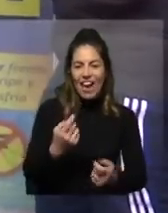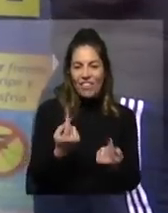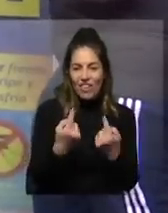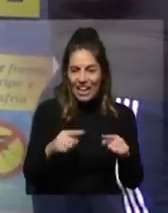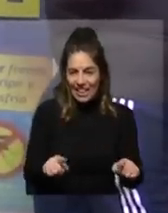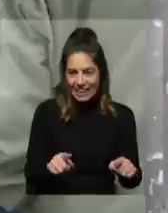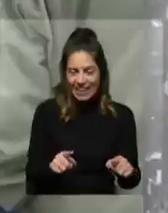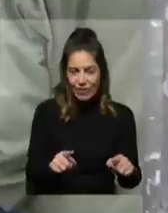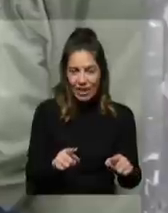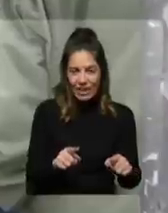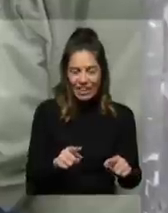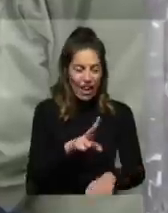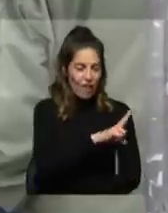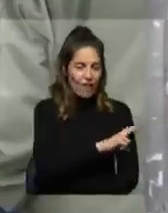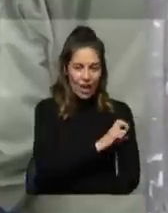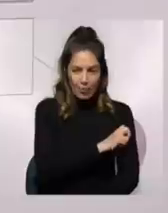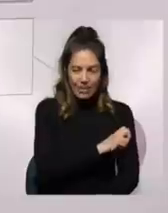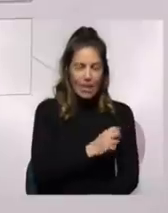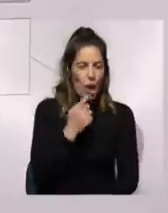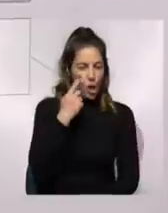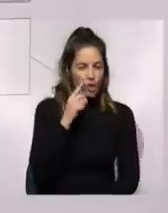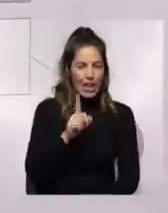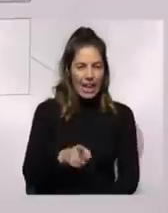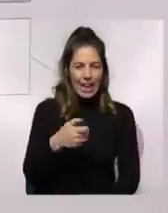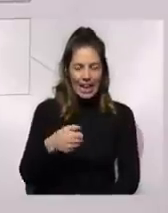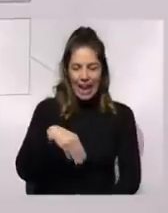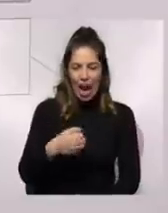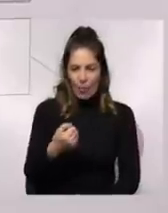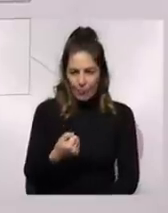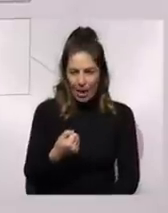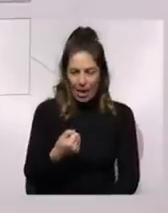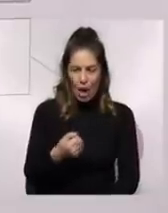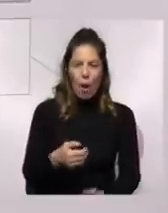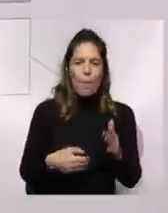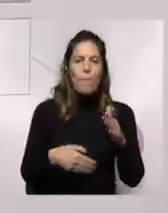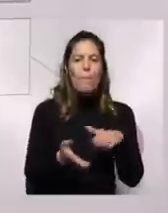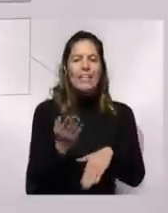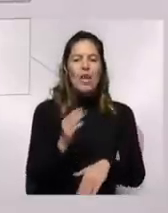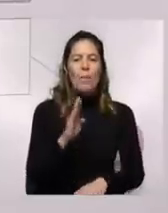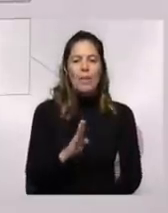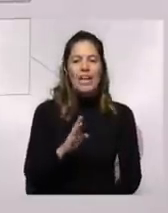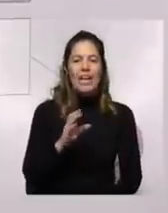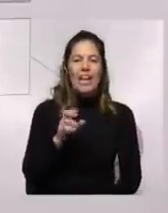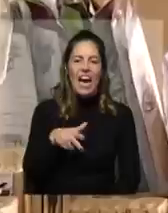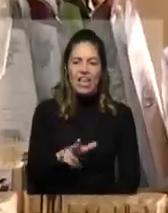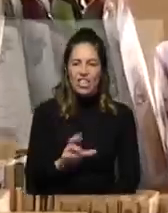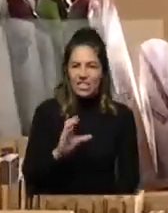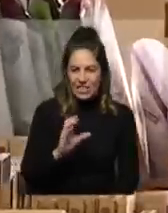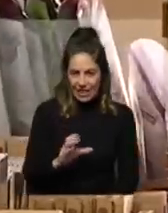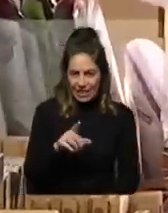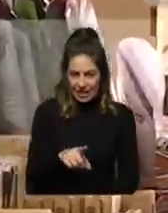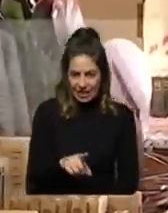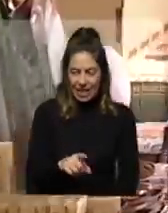Cannabis en la farmacias conocida como gama con mayor phc el principal componente psicoactivo del Cannabis